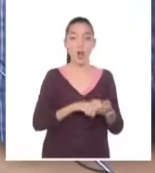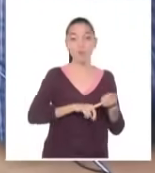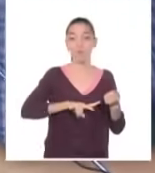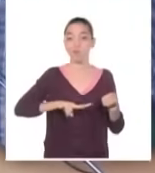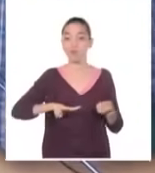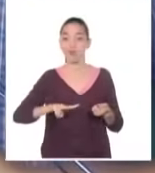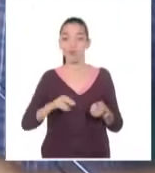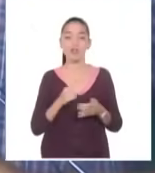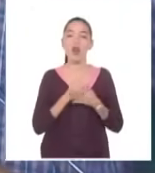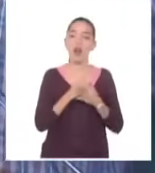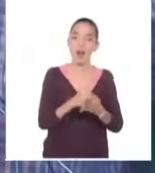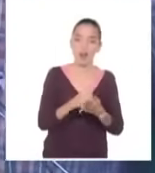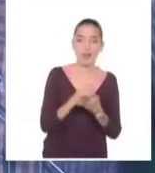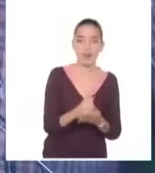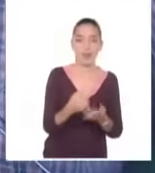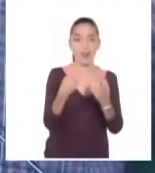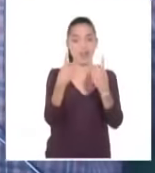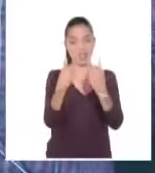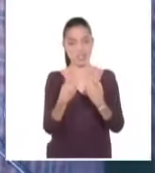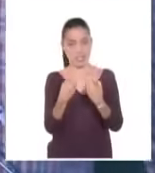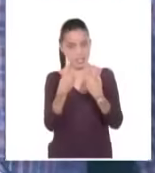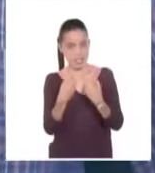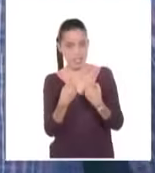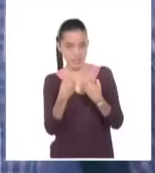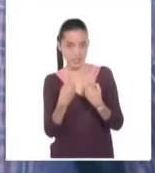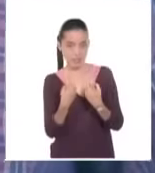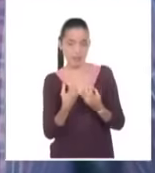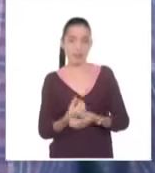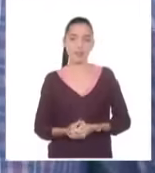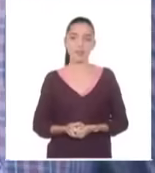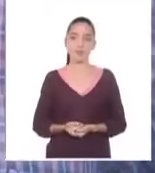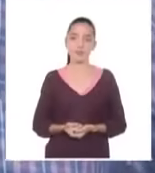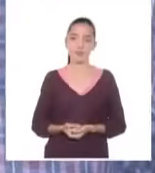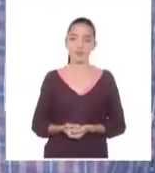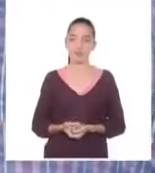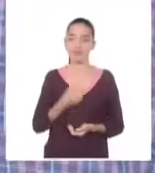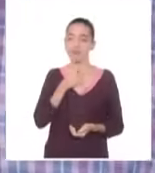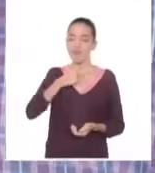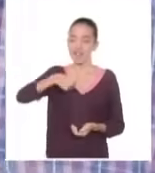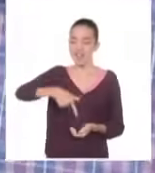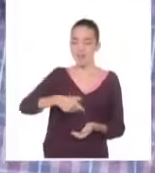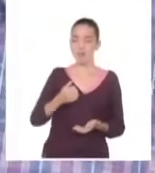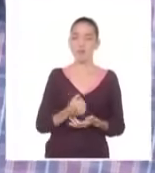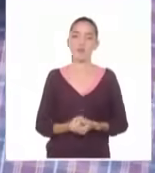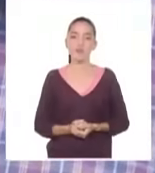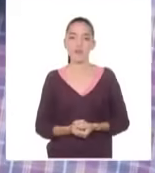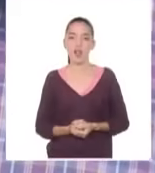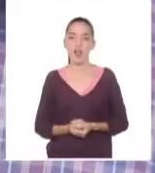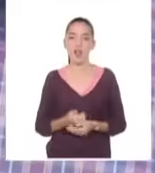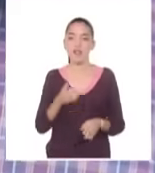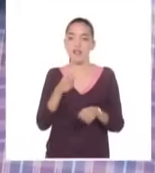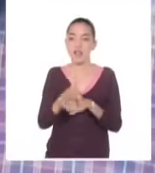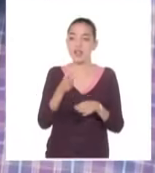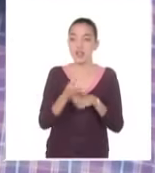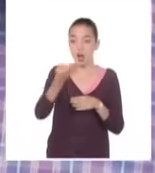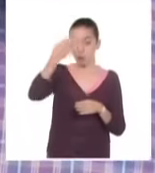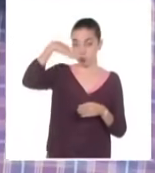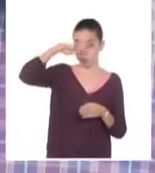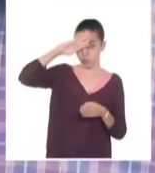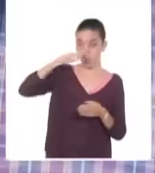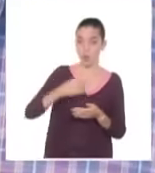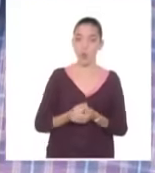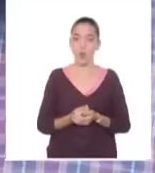las necesidades que le van surgiendo. Te voy a poner un ejemplo. En Santiago de Cuba están